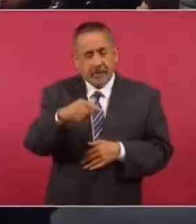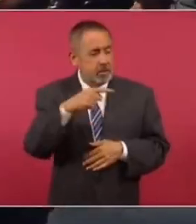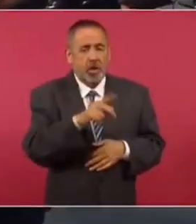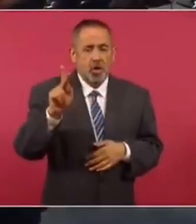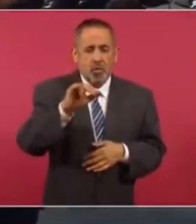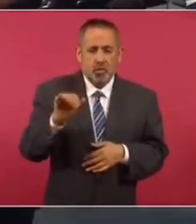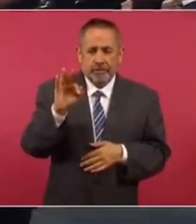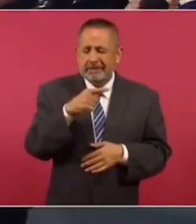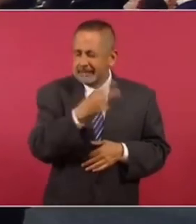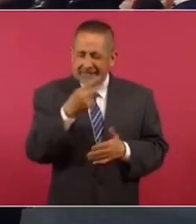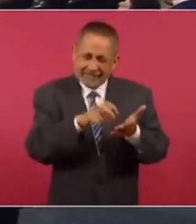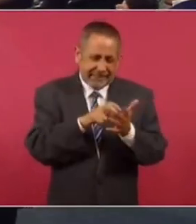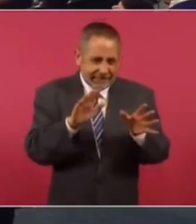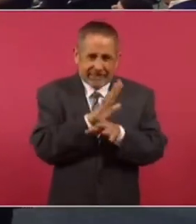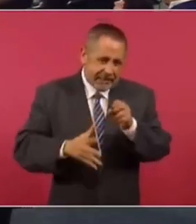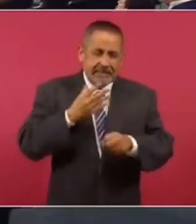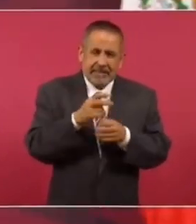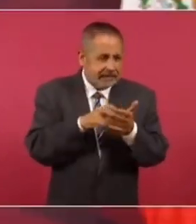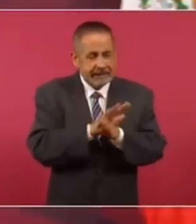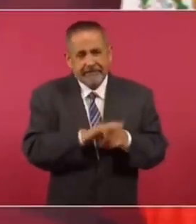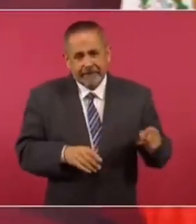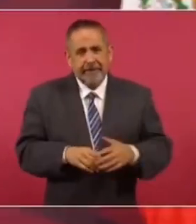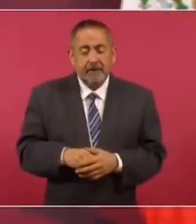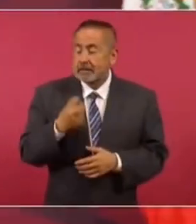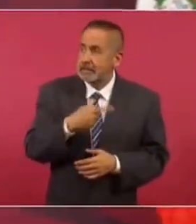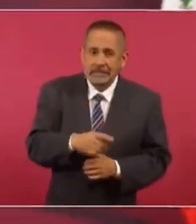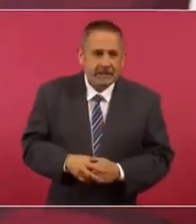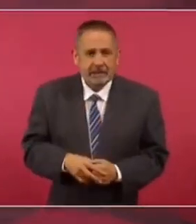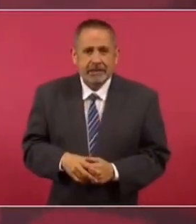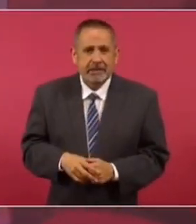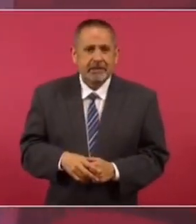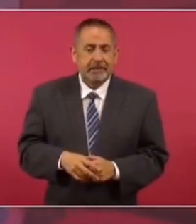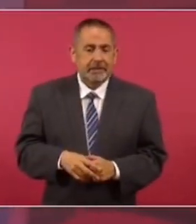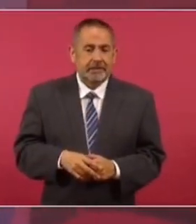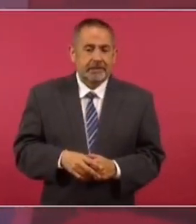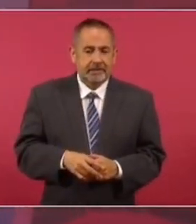Poder Judicial requiere renovarse. Y es un asunto